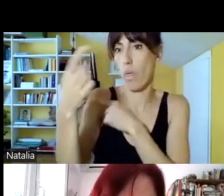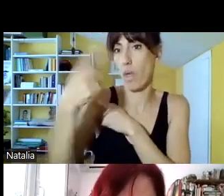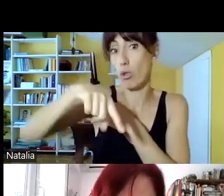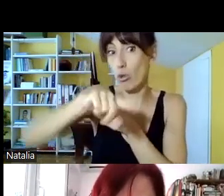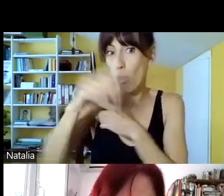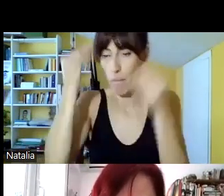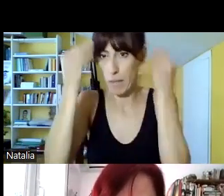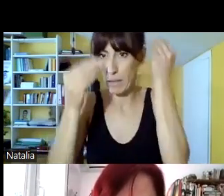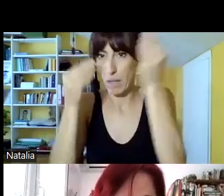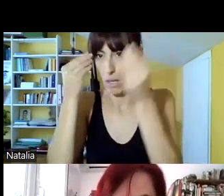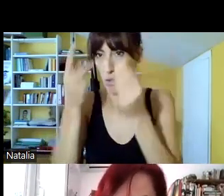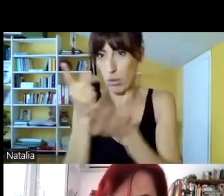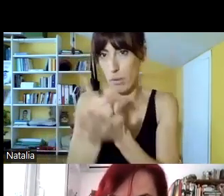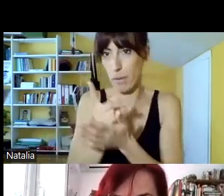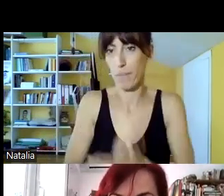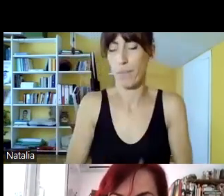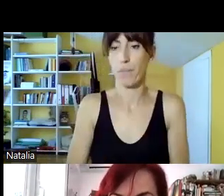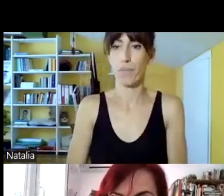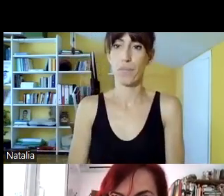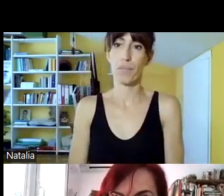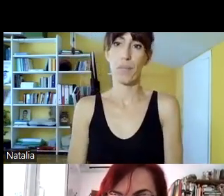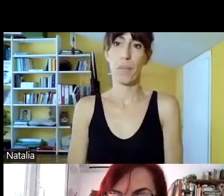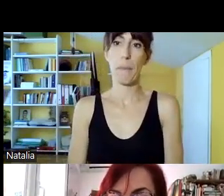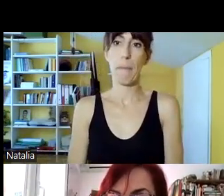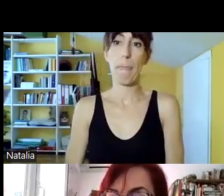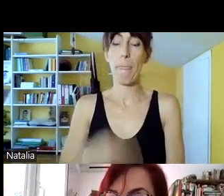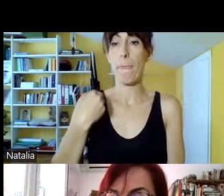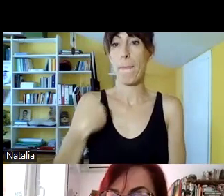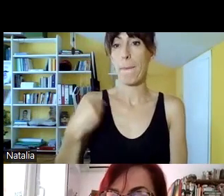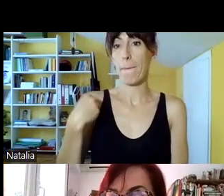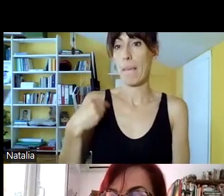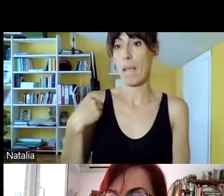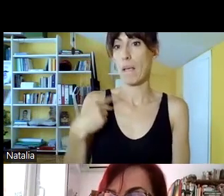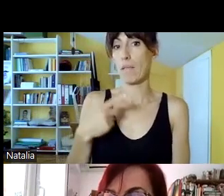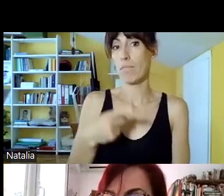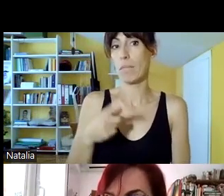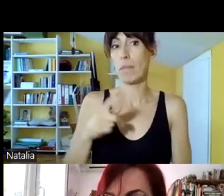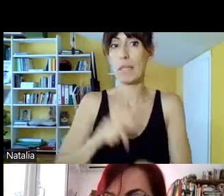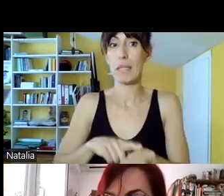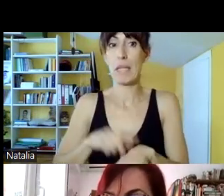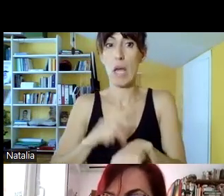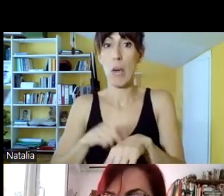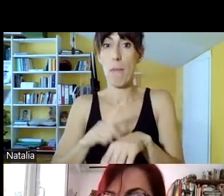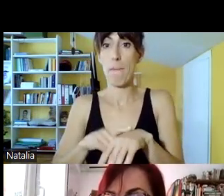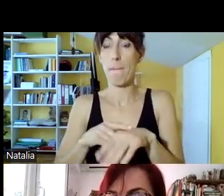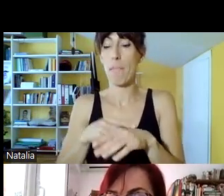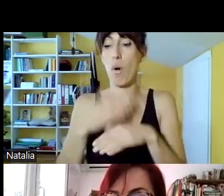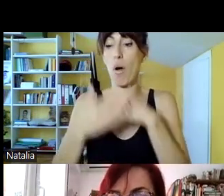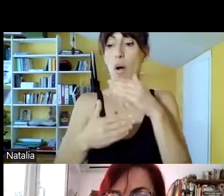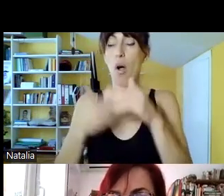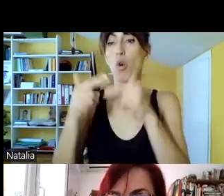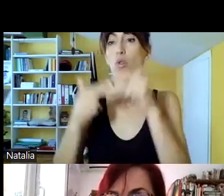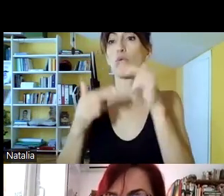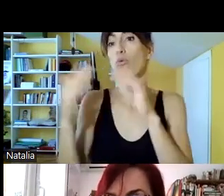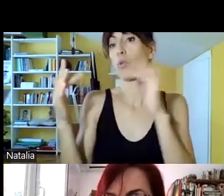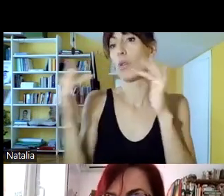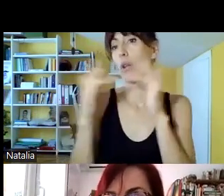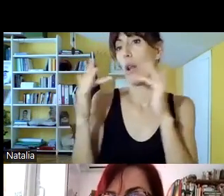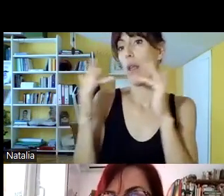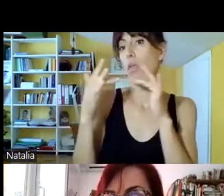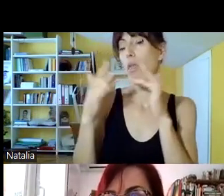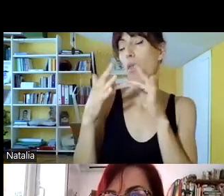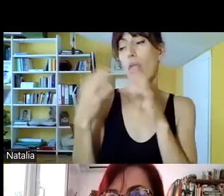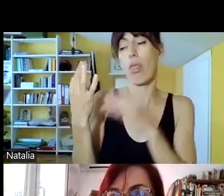también. Por esta misma cualidad de que el tiempo es una tecnología y es lo que construye la relación, trabajar con eso